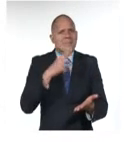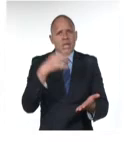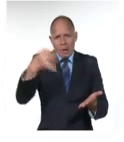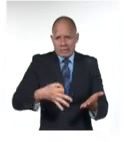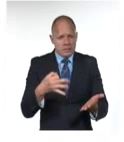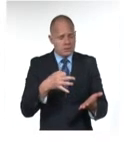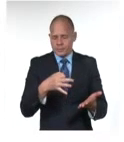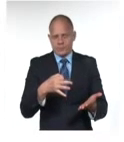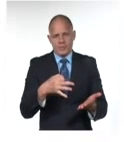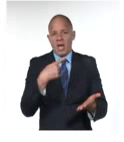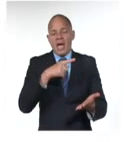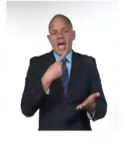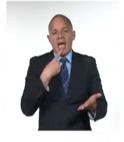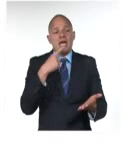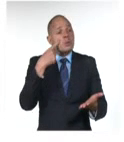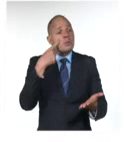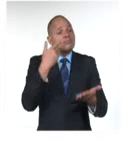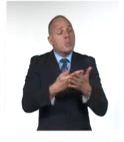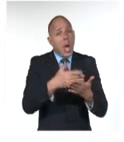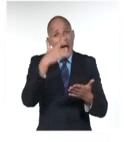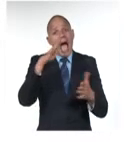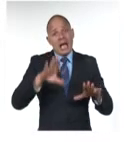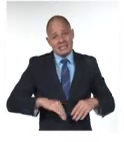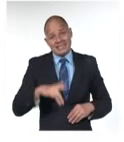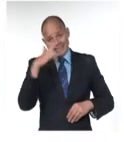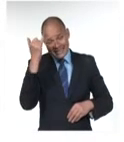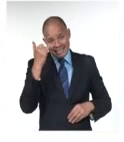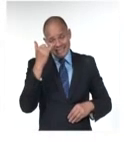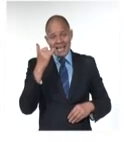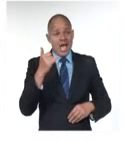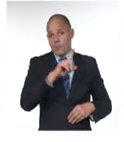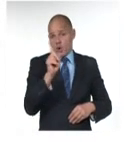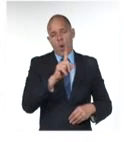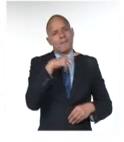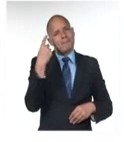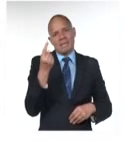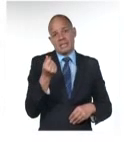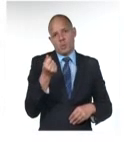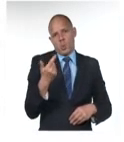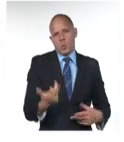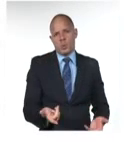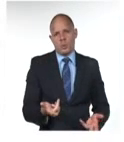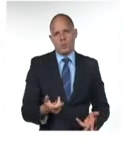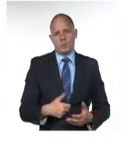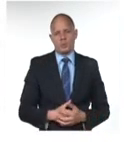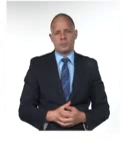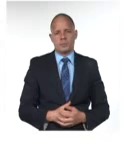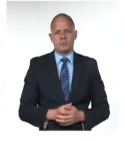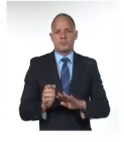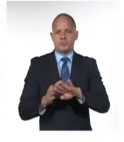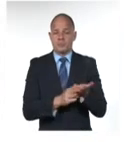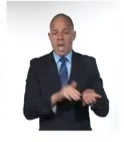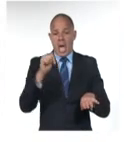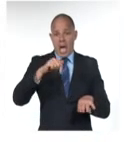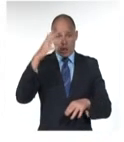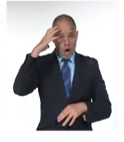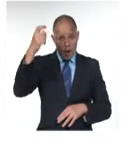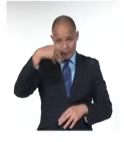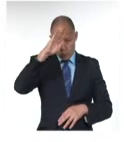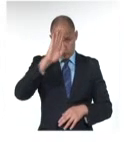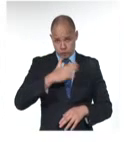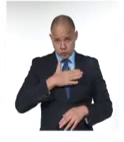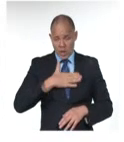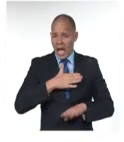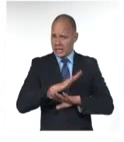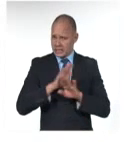recibir reembolso en caso de que la solicitud de visa sea denegada. El gobierno cubano ha tratado estos